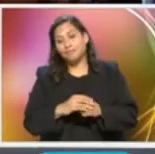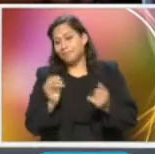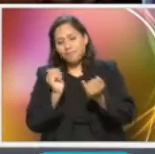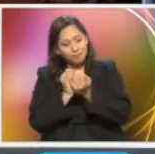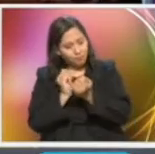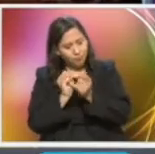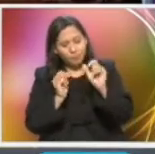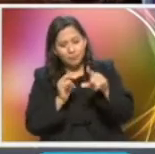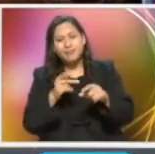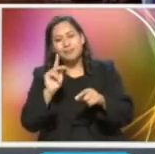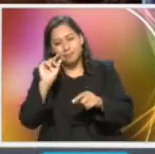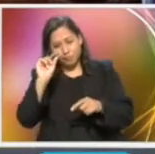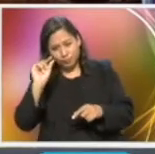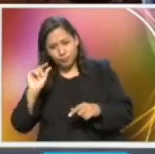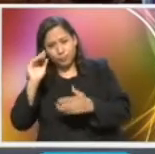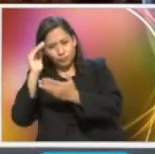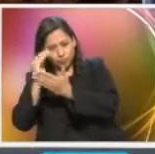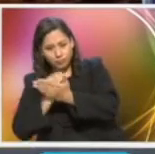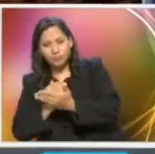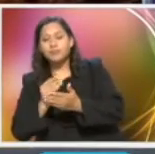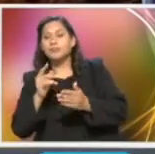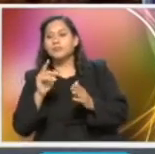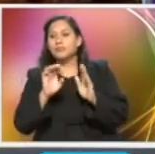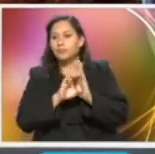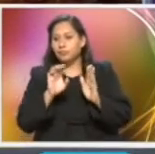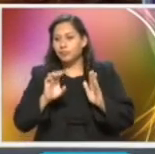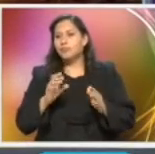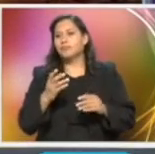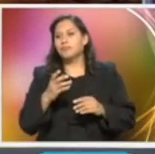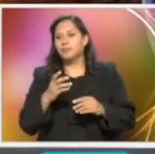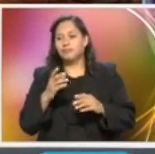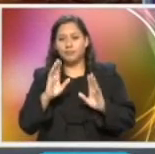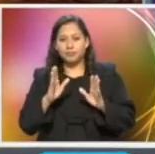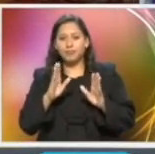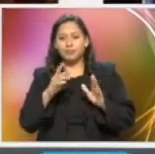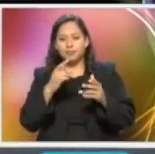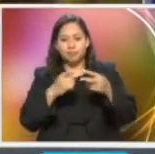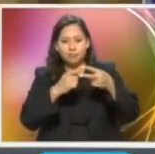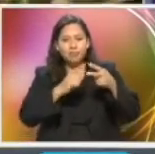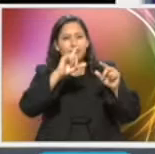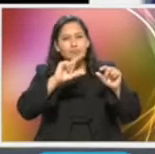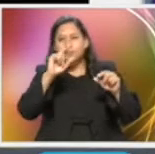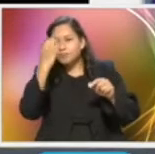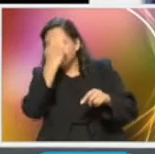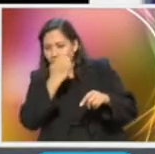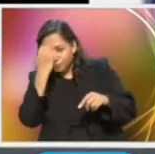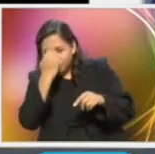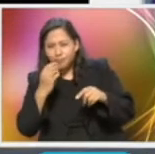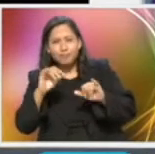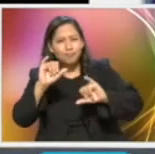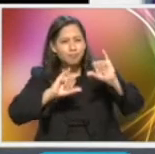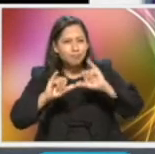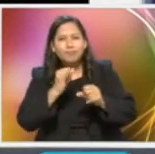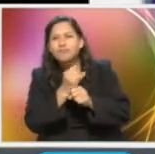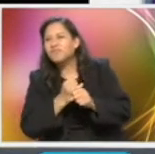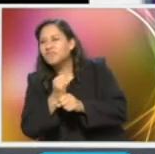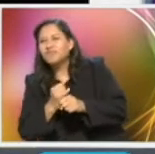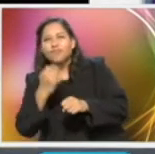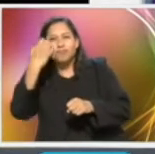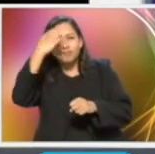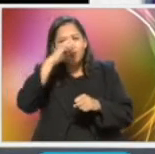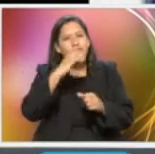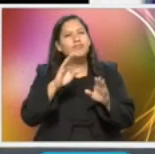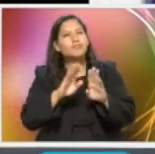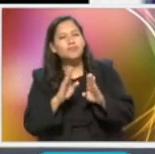impactos también, pero son mucho menores. En realidad está pues ya graficado, estudiado esto por los que hacen los expertos en